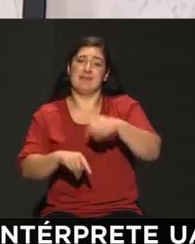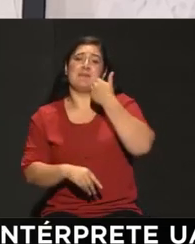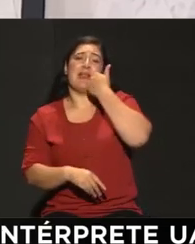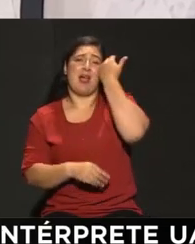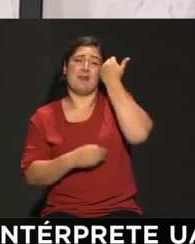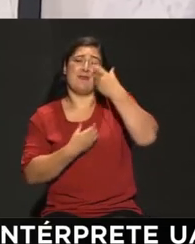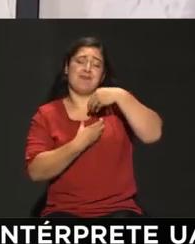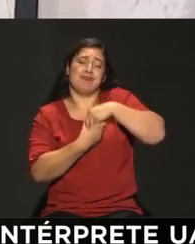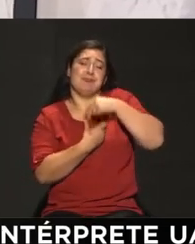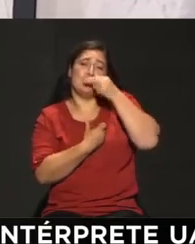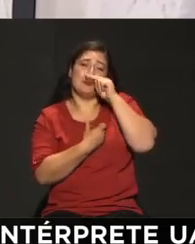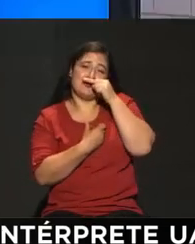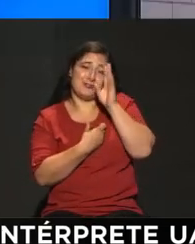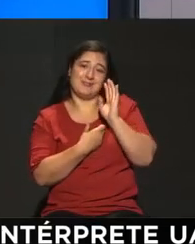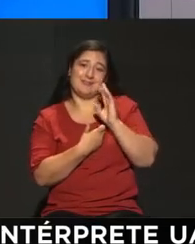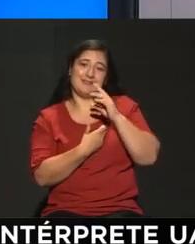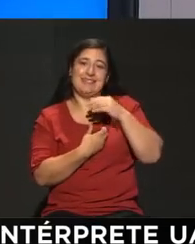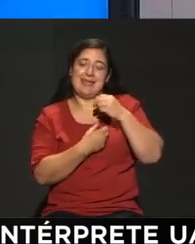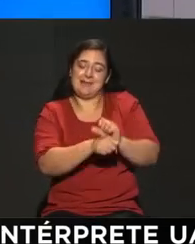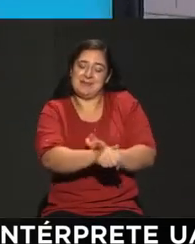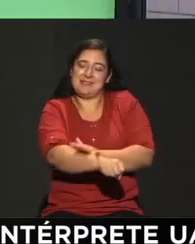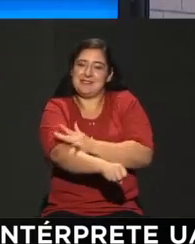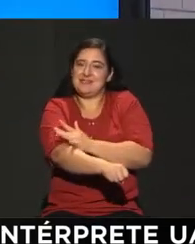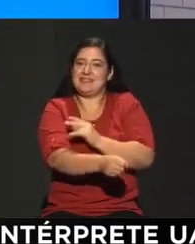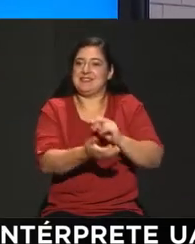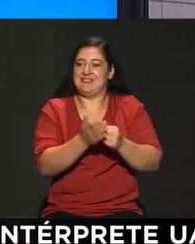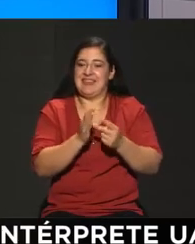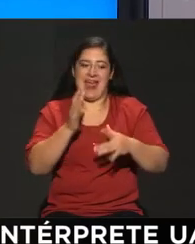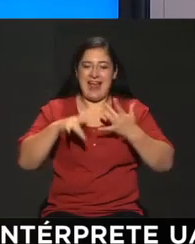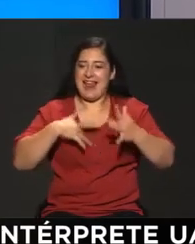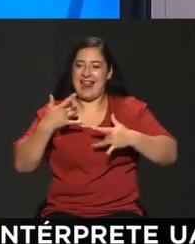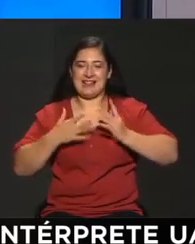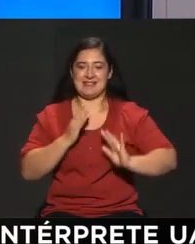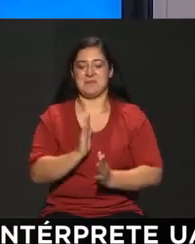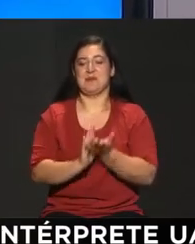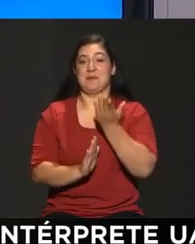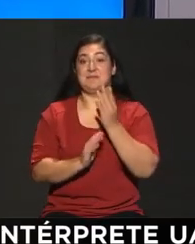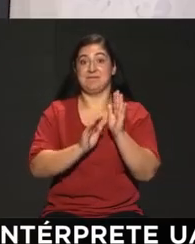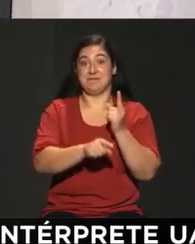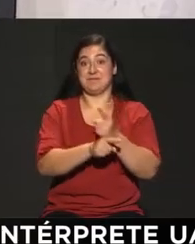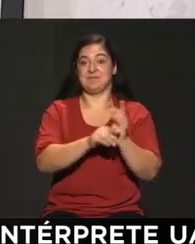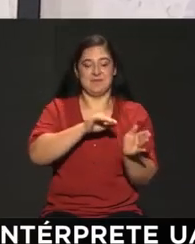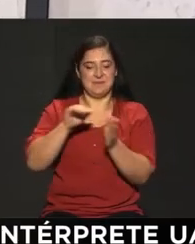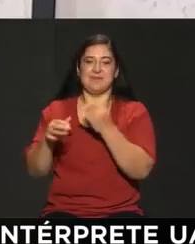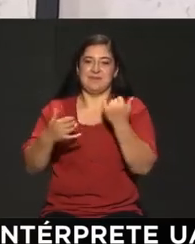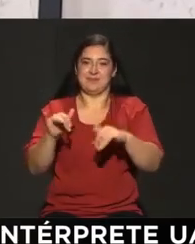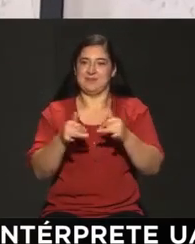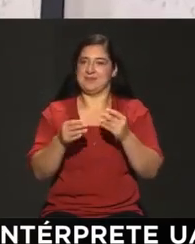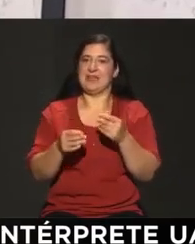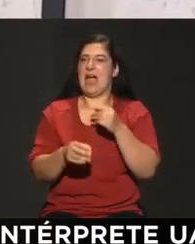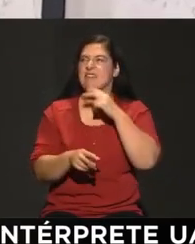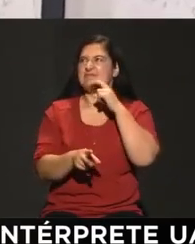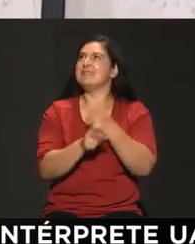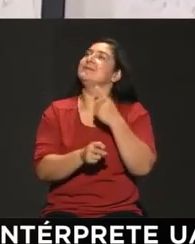nuestro niño interior, tenemos que aprovechar esa sensación para mejorar. ¿Listo? Listo. Vamos con el siguiente juego. El siguiente. Vamos a hacerlo un poquitico